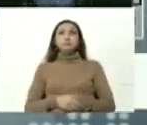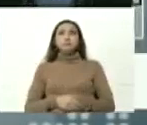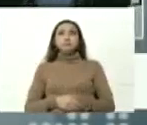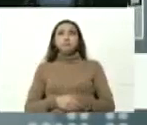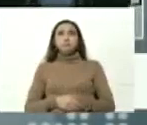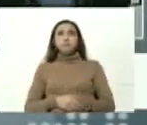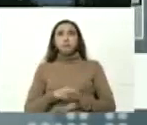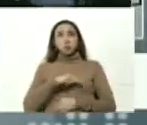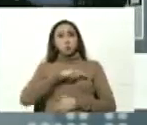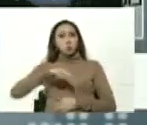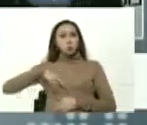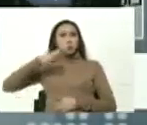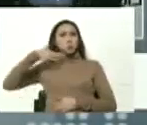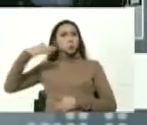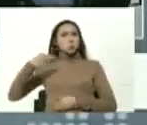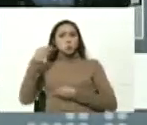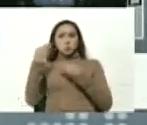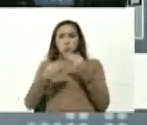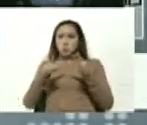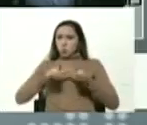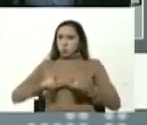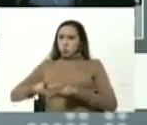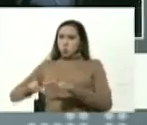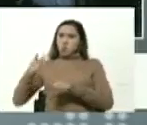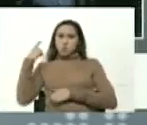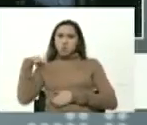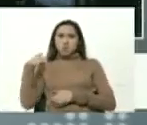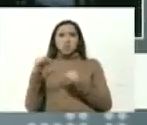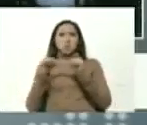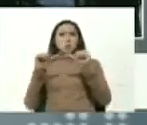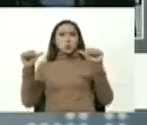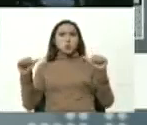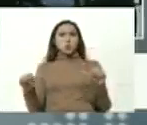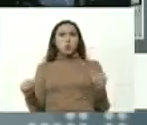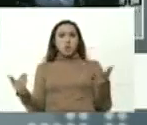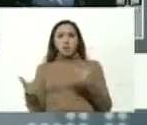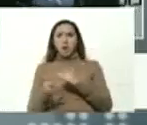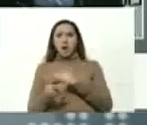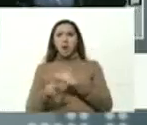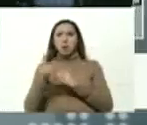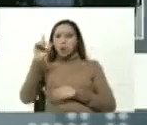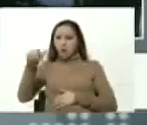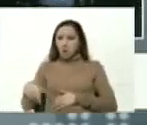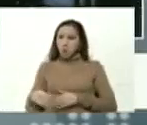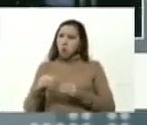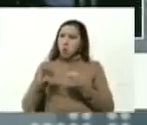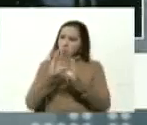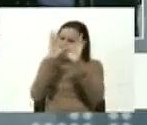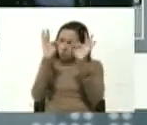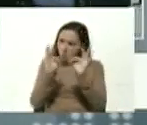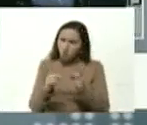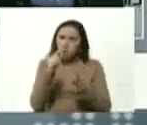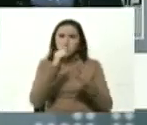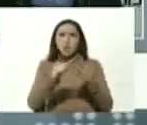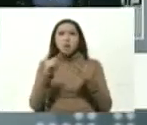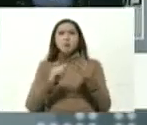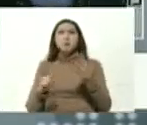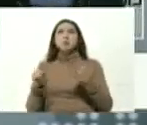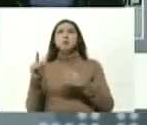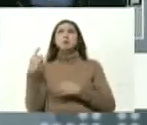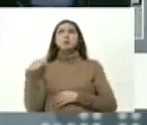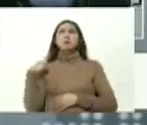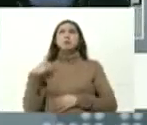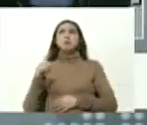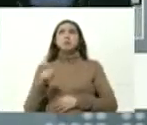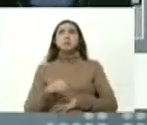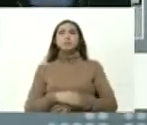nos enorgullecemos de contar con esta sala, su sistema técnico, su diseño, su equipamiento,